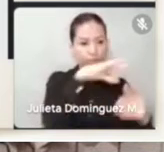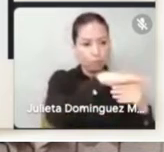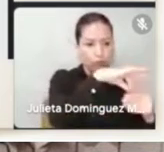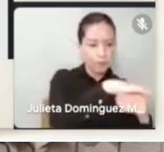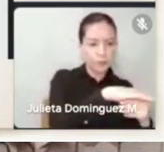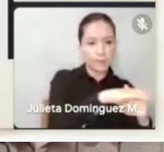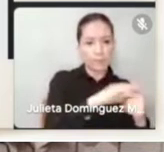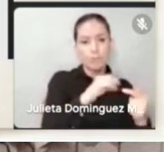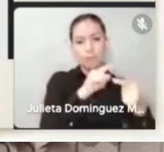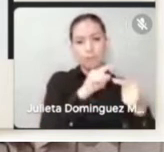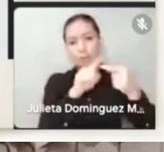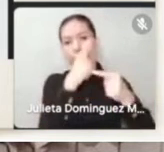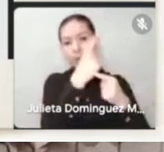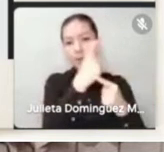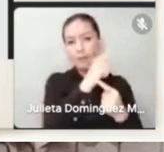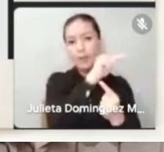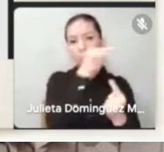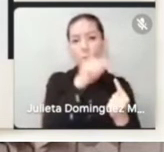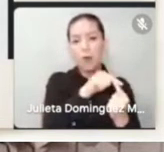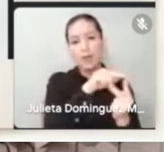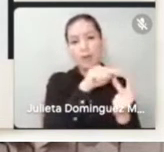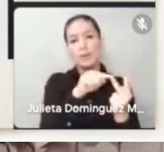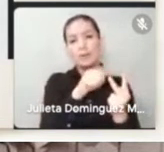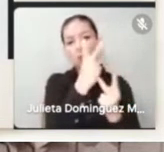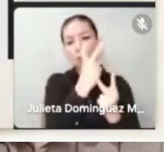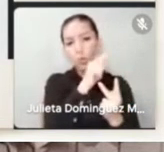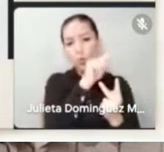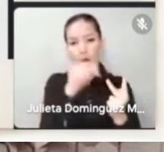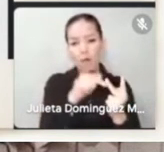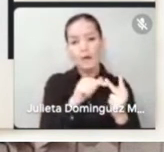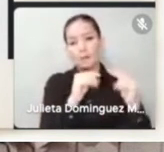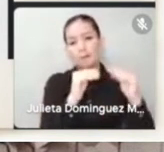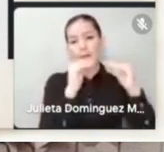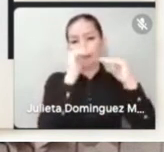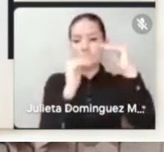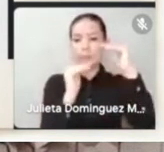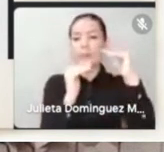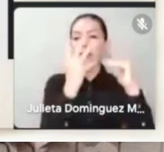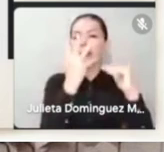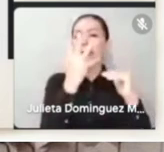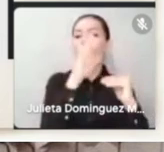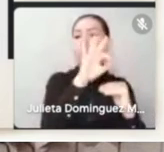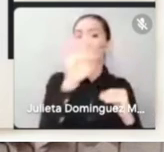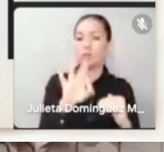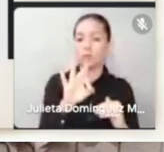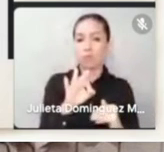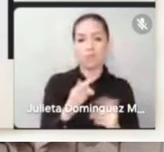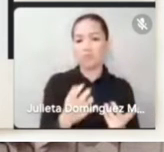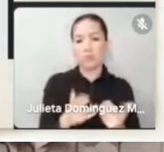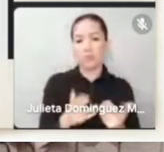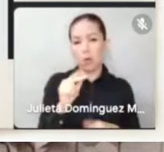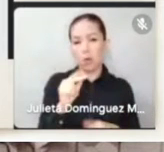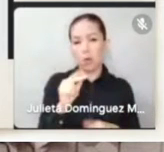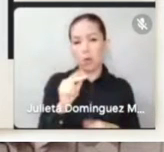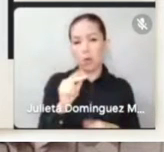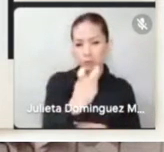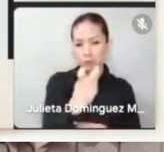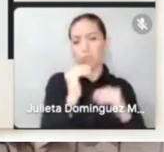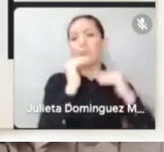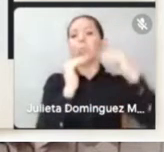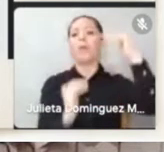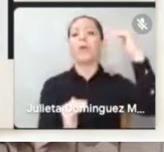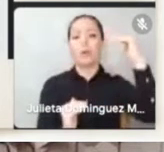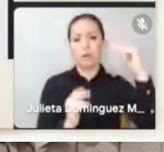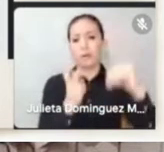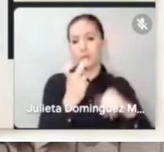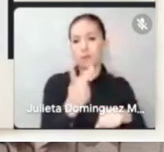primero y segundo lugar menor al 5%, situación que en el caso que nos ocupa no sucede. Por lo anterior,